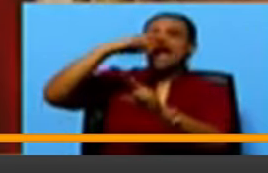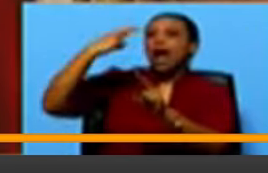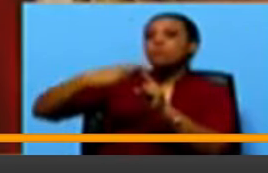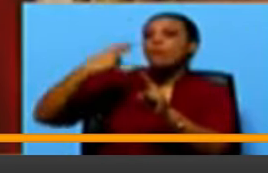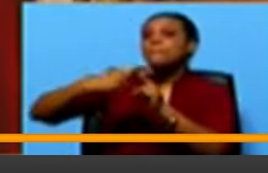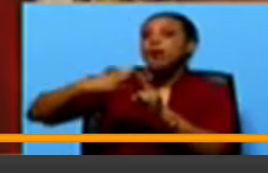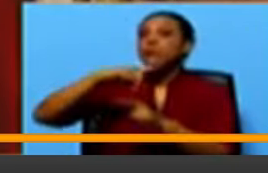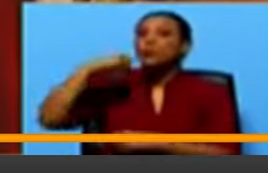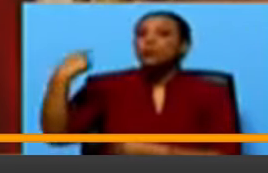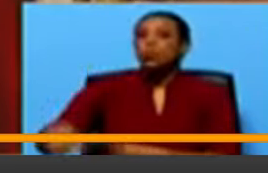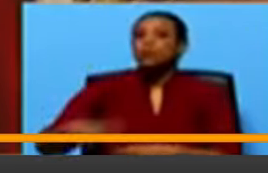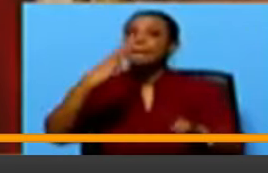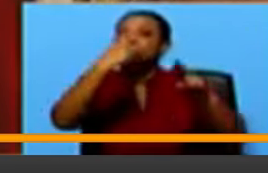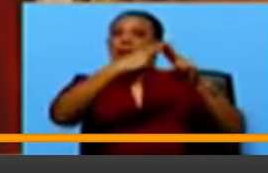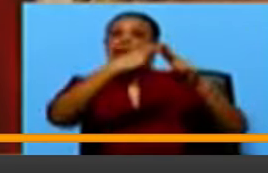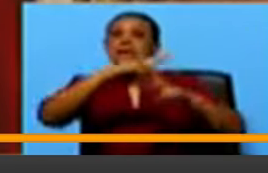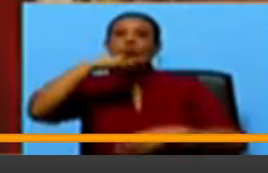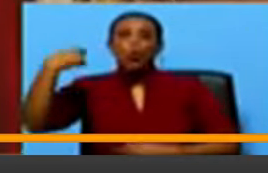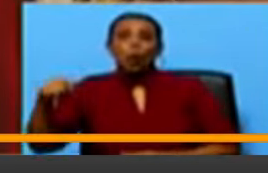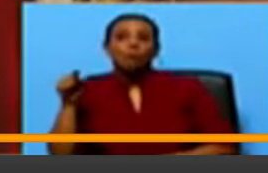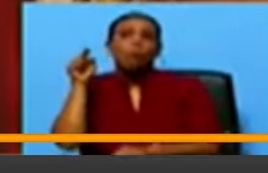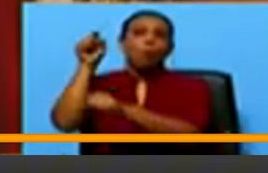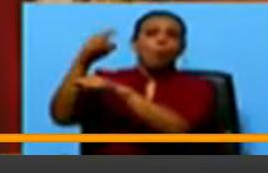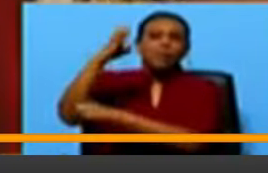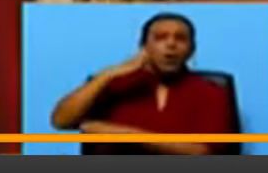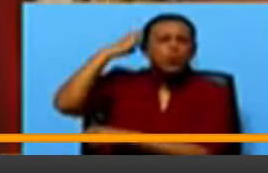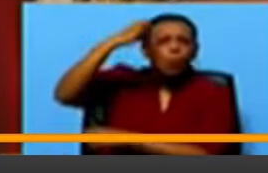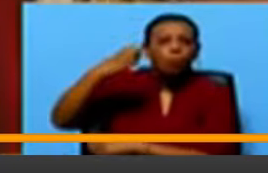la amenaza rusa a Europa.